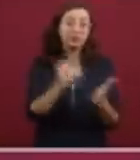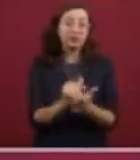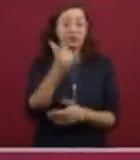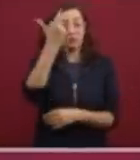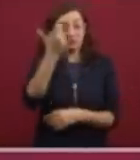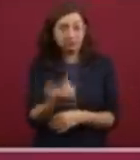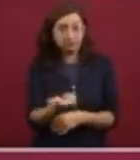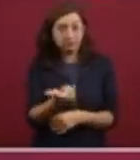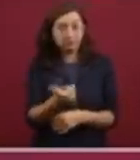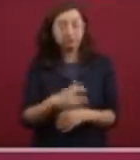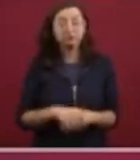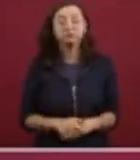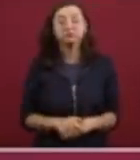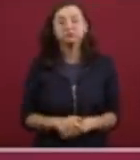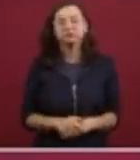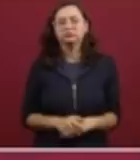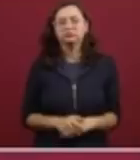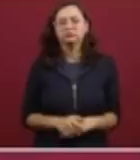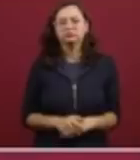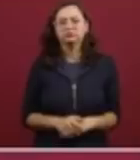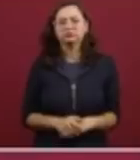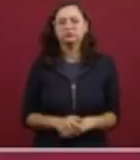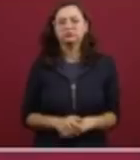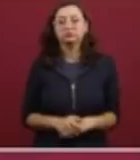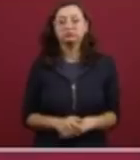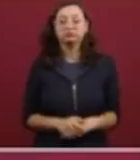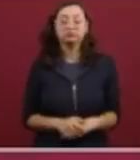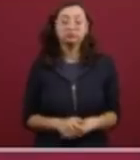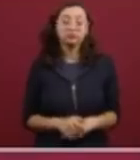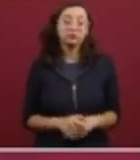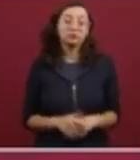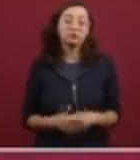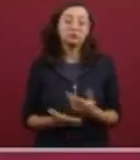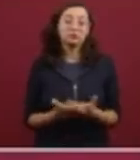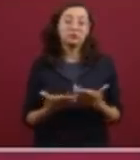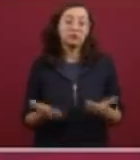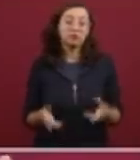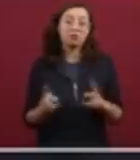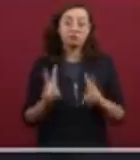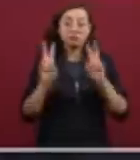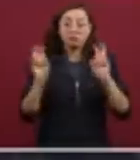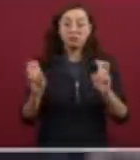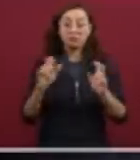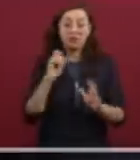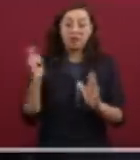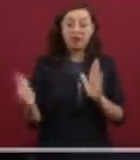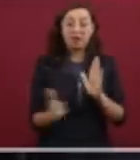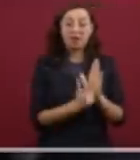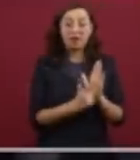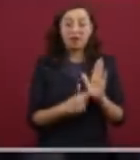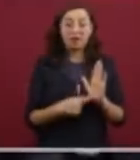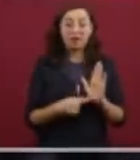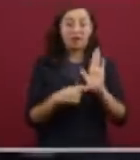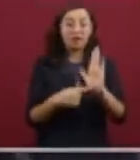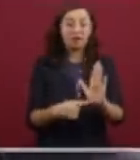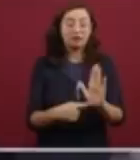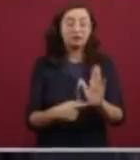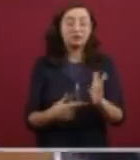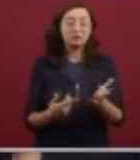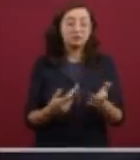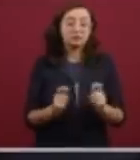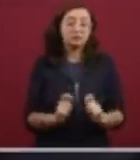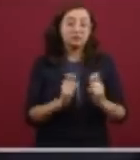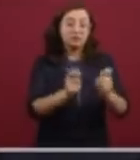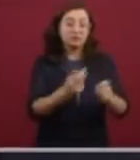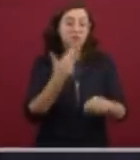Como es un asunto legal, nosotros lo que hicimos fue presentar